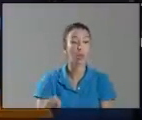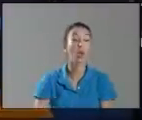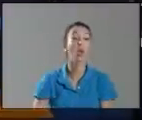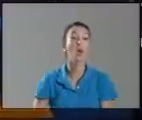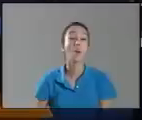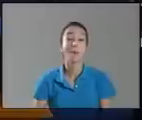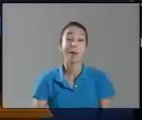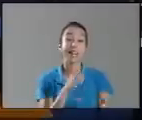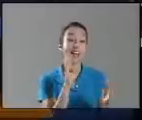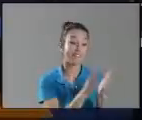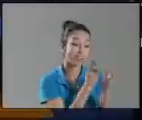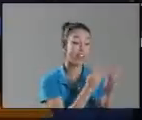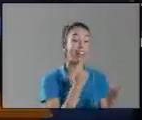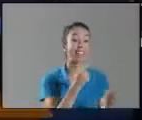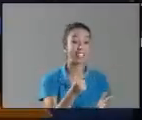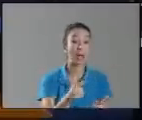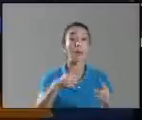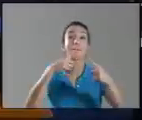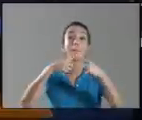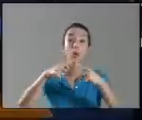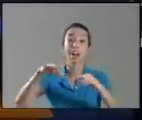¿Ah?